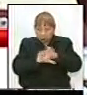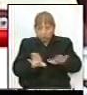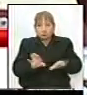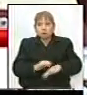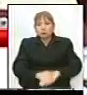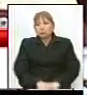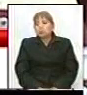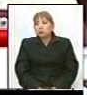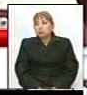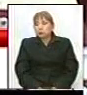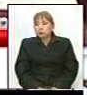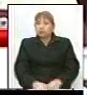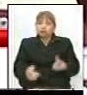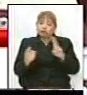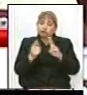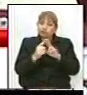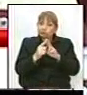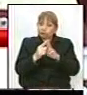parte. Segundo,